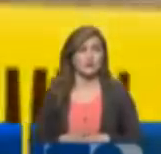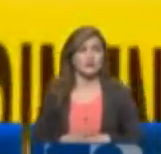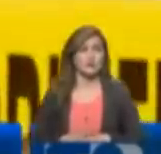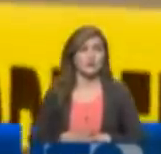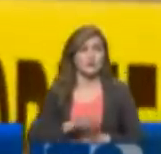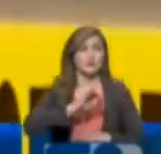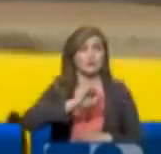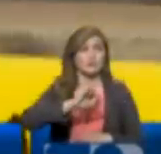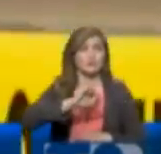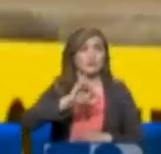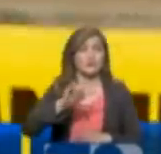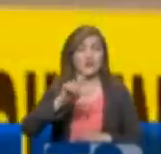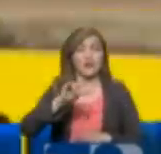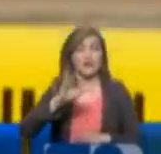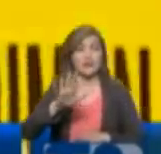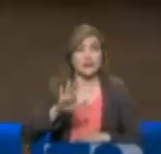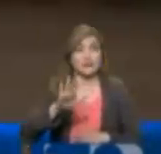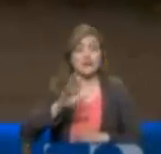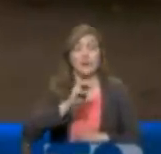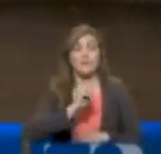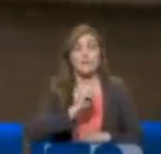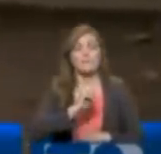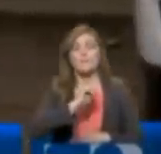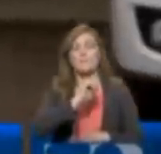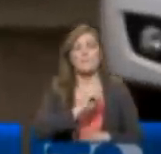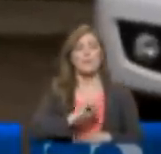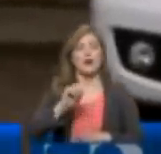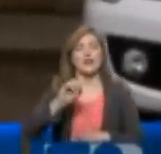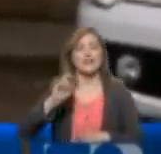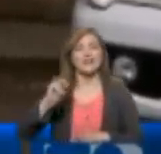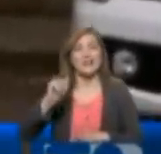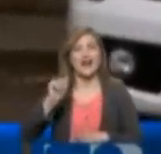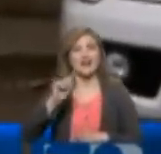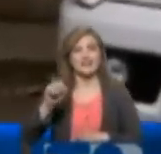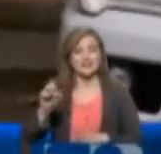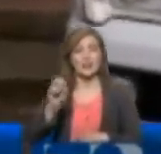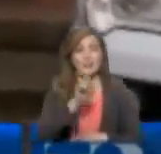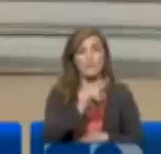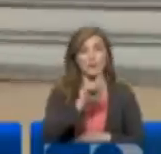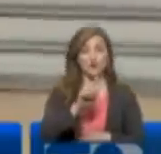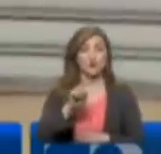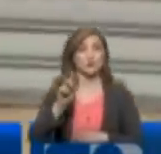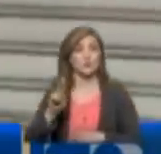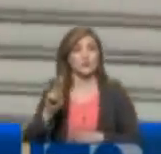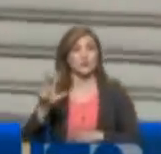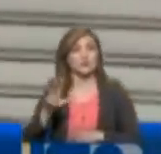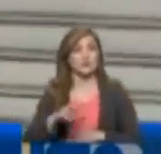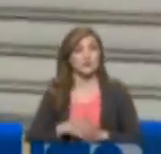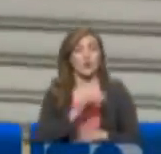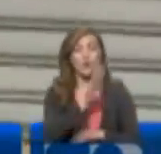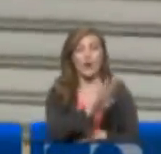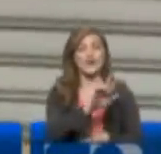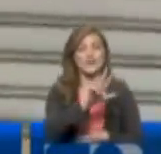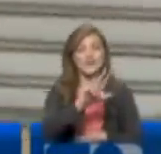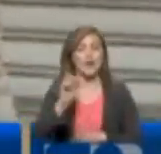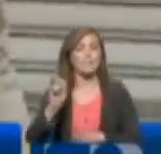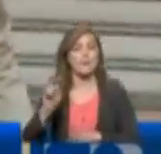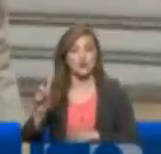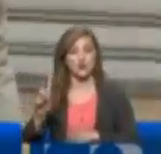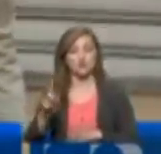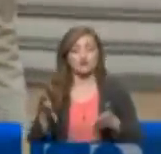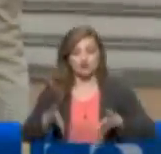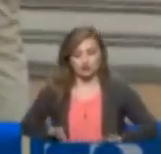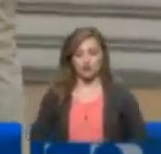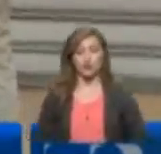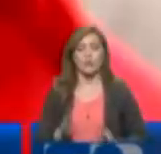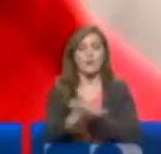yala mohamed de 41 años y nazr mohammed de 23 años en esta ocasión es padre e hijo oriundos